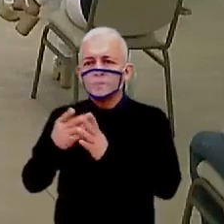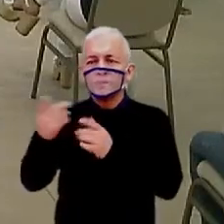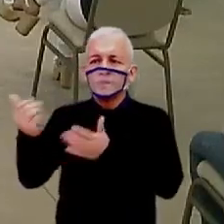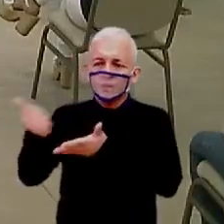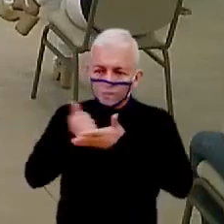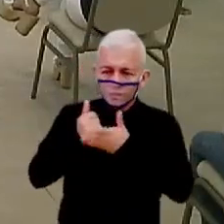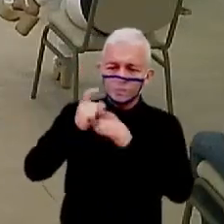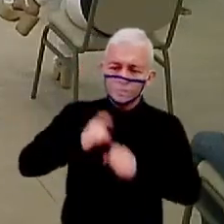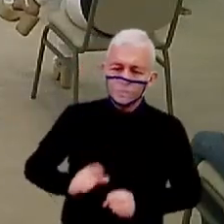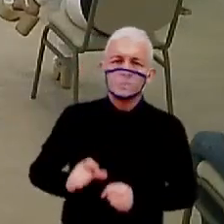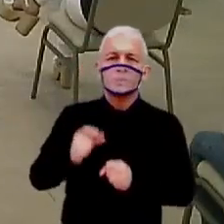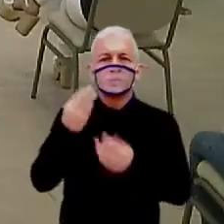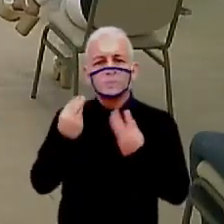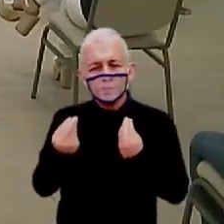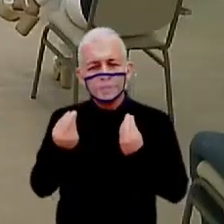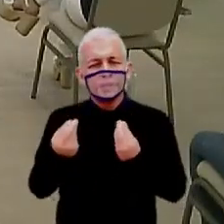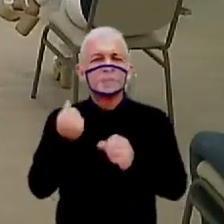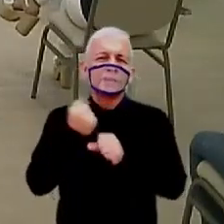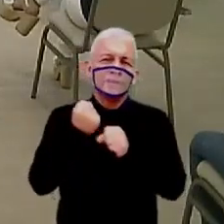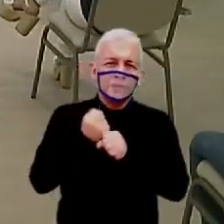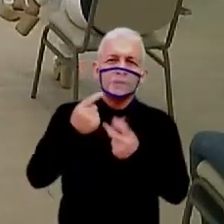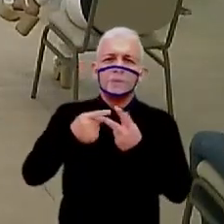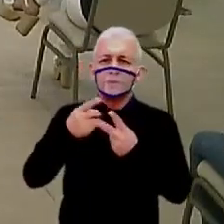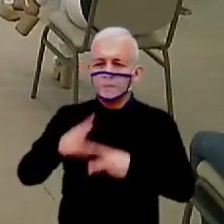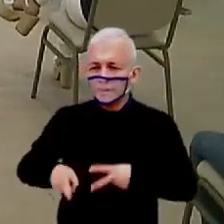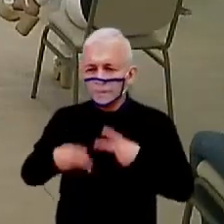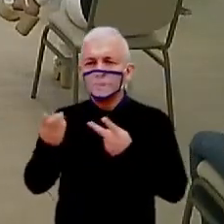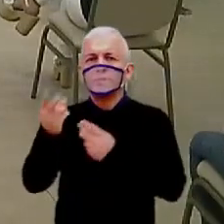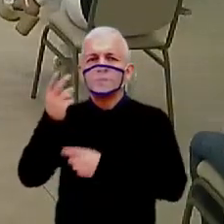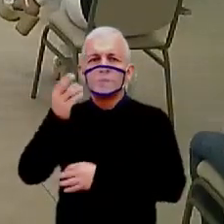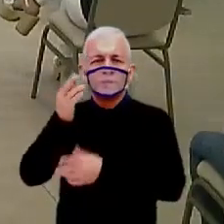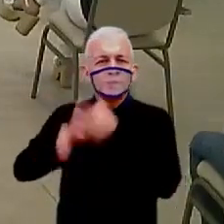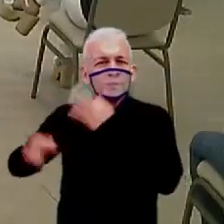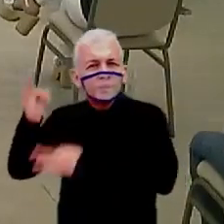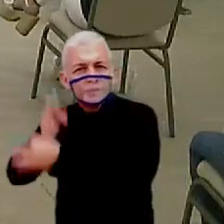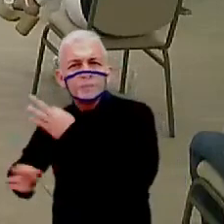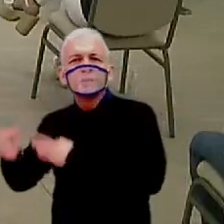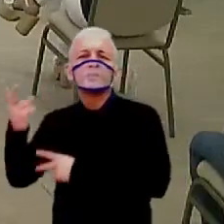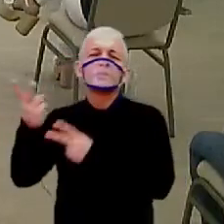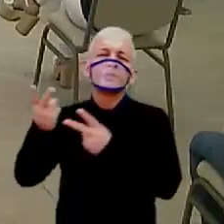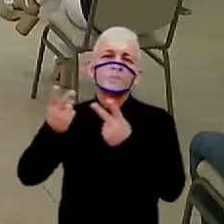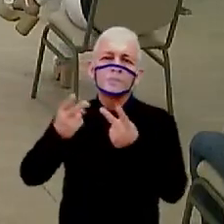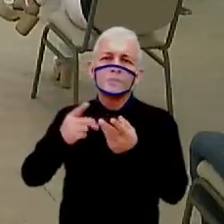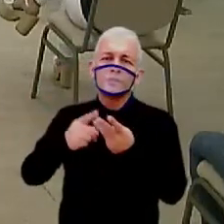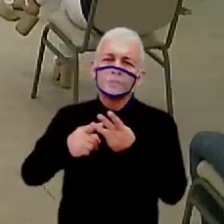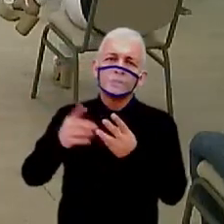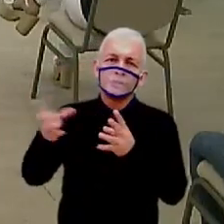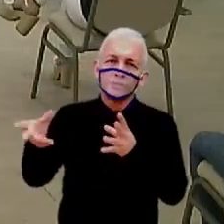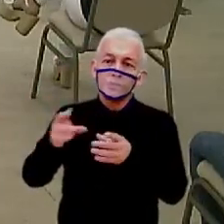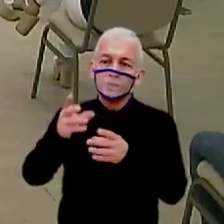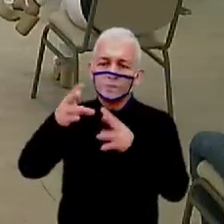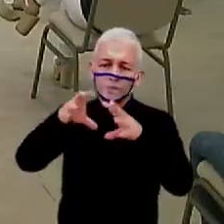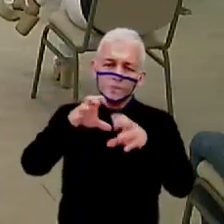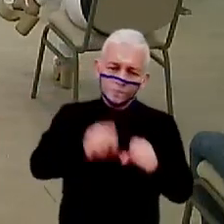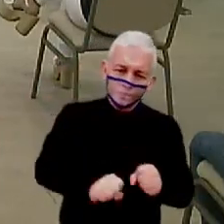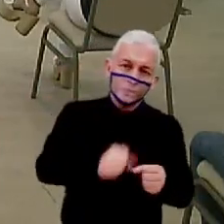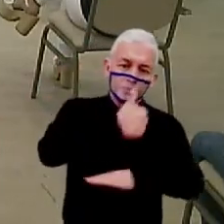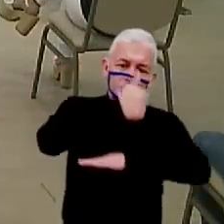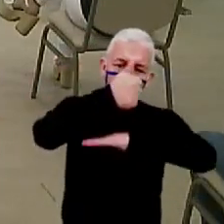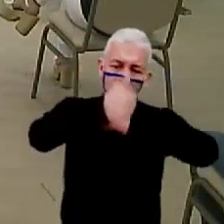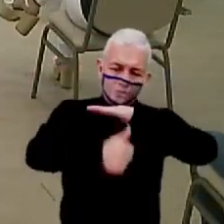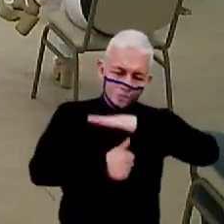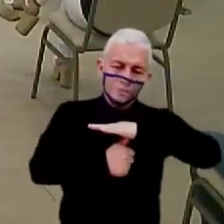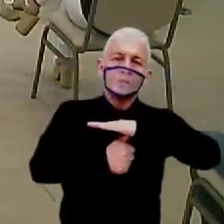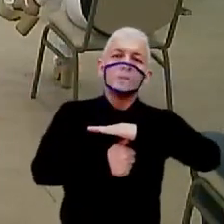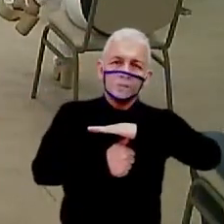desarrollo. El alcalde lo ha venido diciendo muchas veces: ecoturismo, generación de empleo, reciclaje. Bueno, todos estos